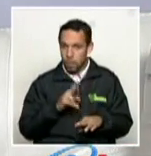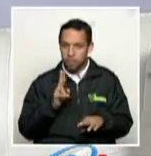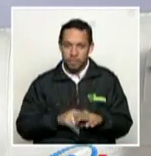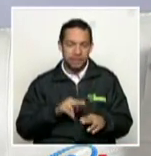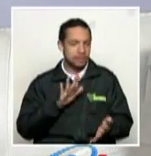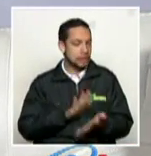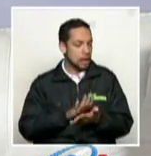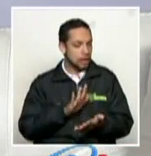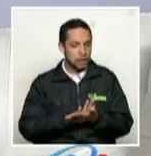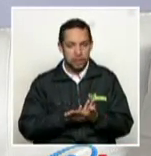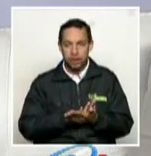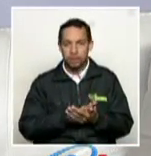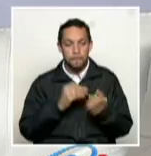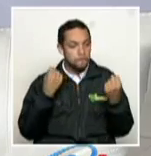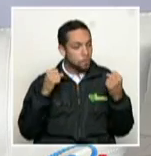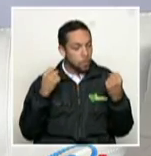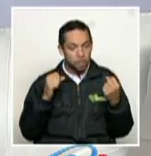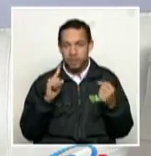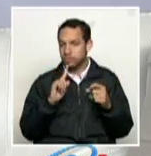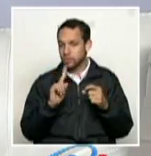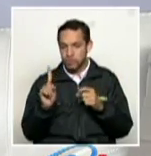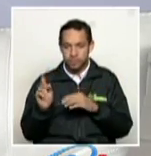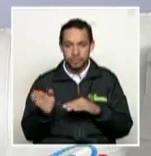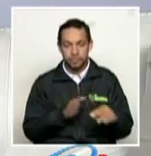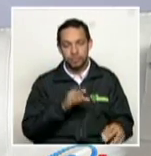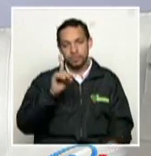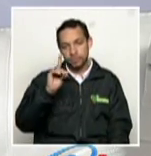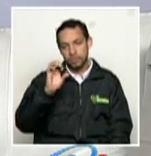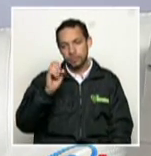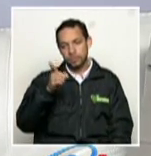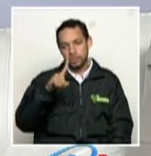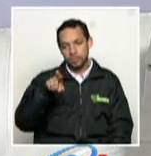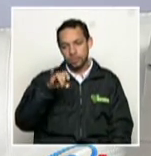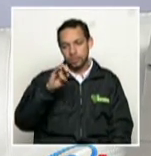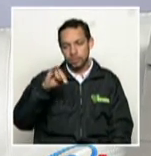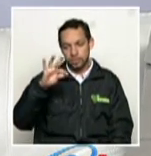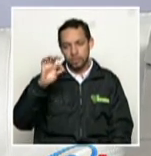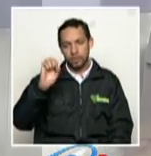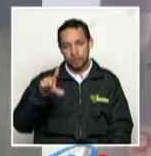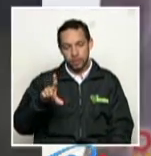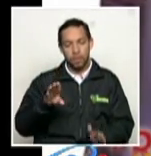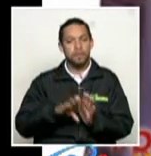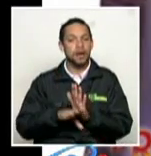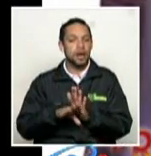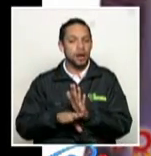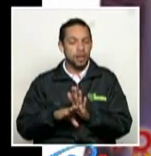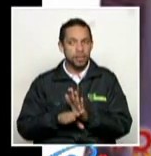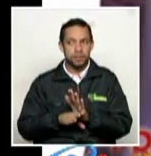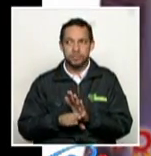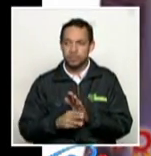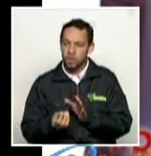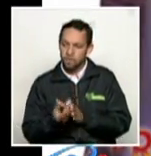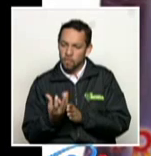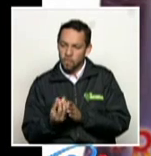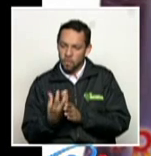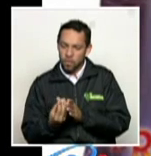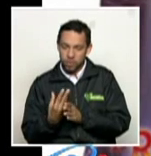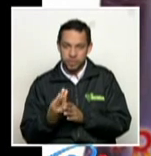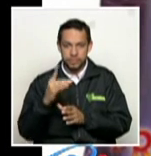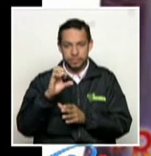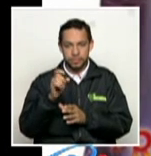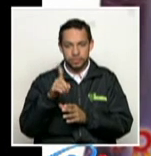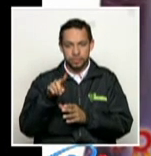eso es el tema. ¿Qué es lo que hace el Desintol? Eso es un producto muy económico, que es una mezcla de plantas medicinales, hace